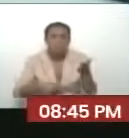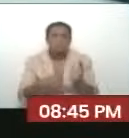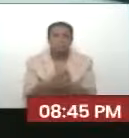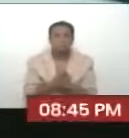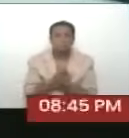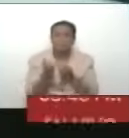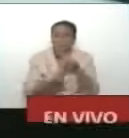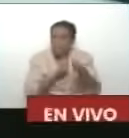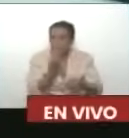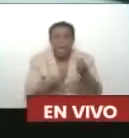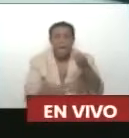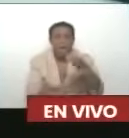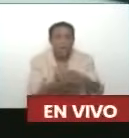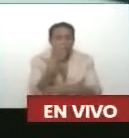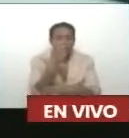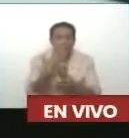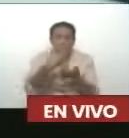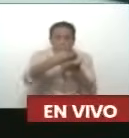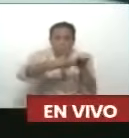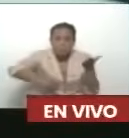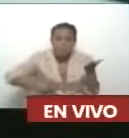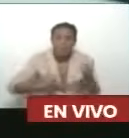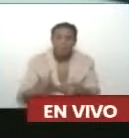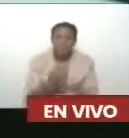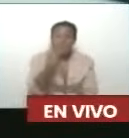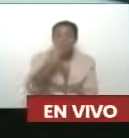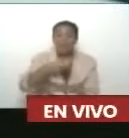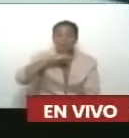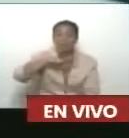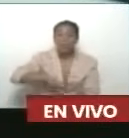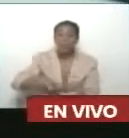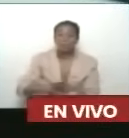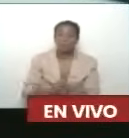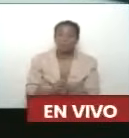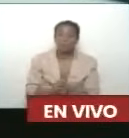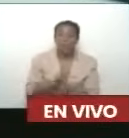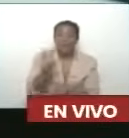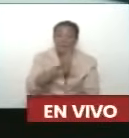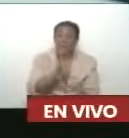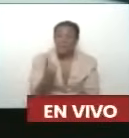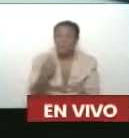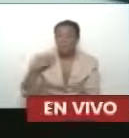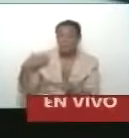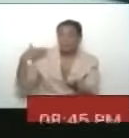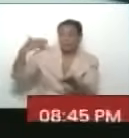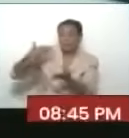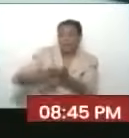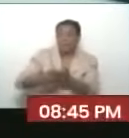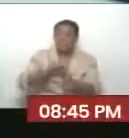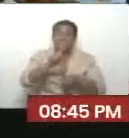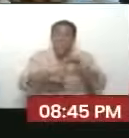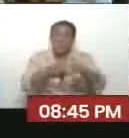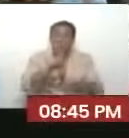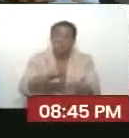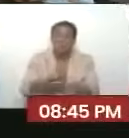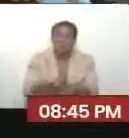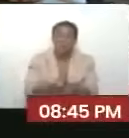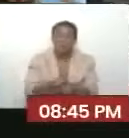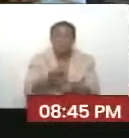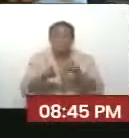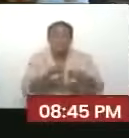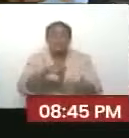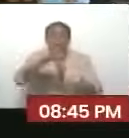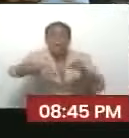hizo lo que tenía que hacer. Por primera vez en la historia de Venezuela se convoca a un referéndum